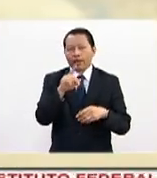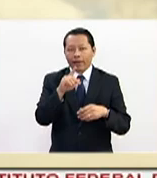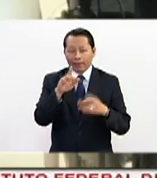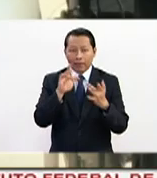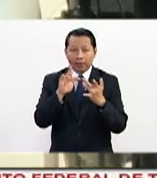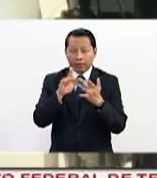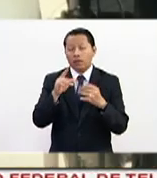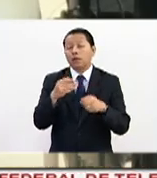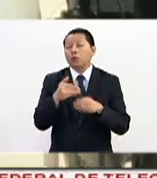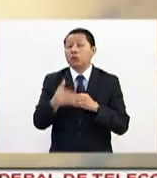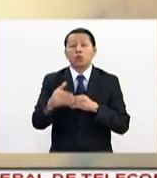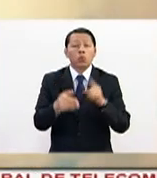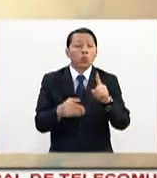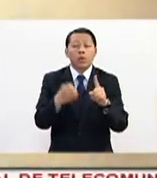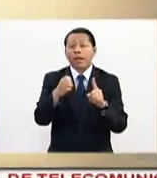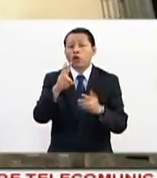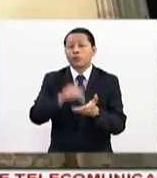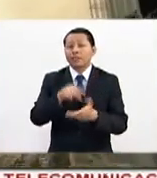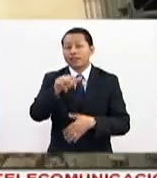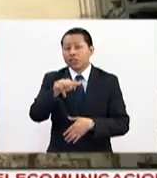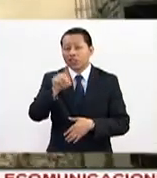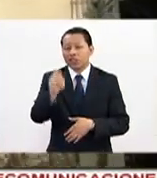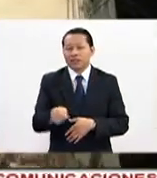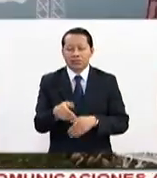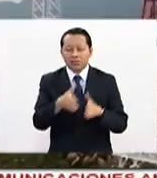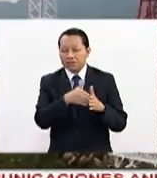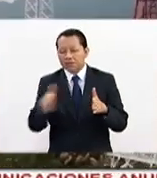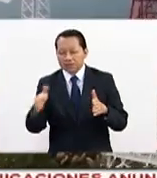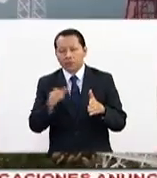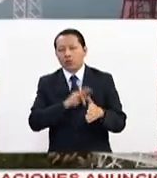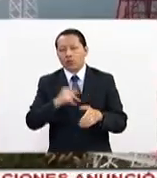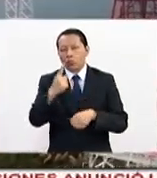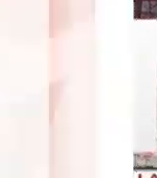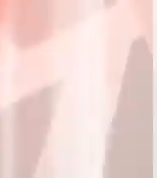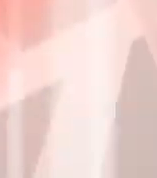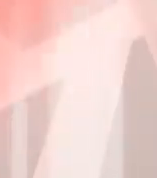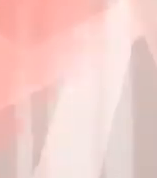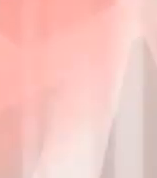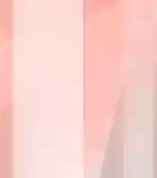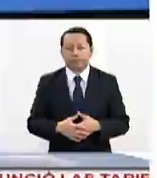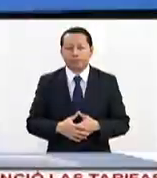1 de enero de 2018 y tendrá una vigencia de 1 año.